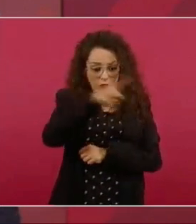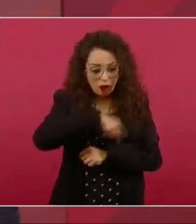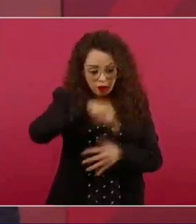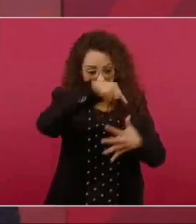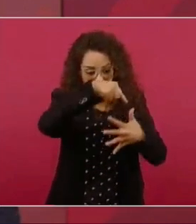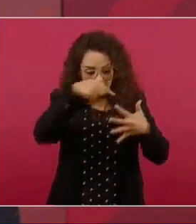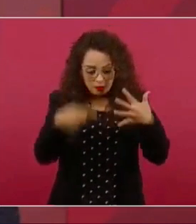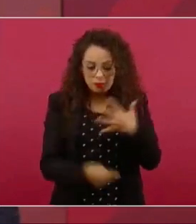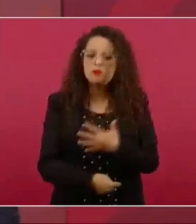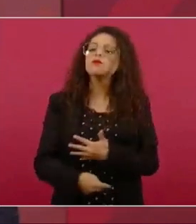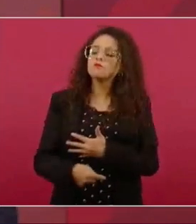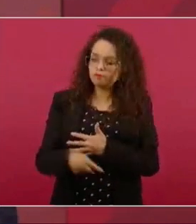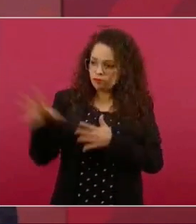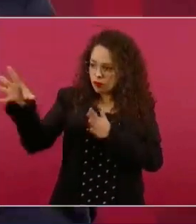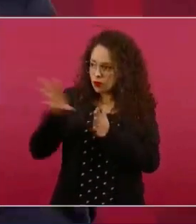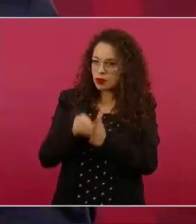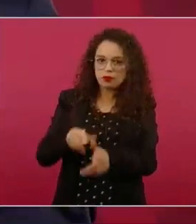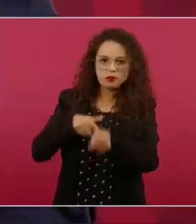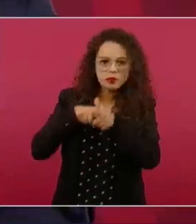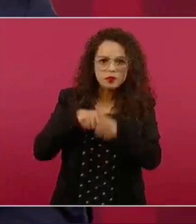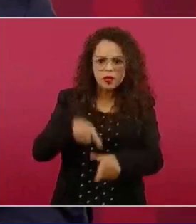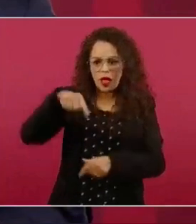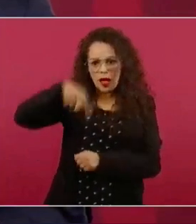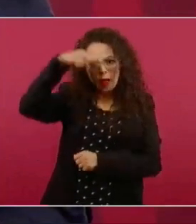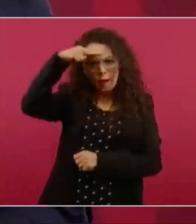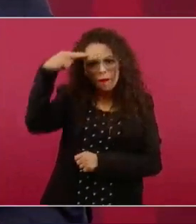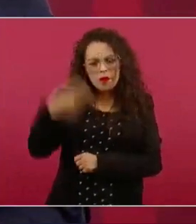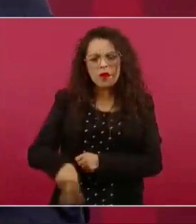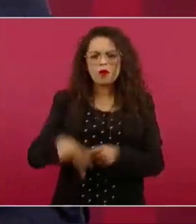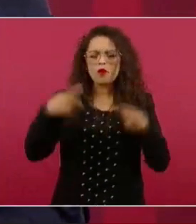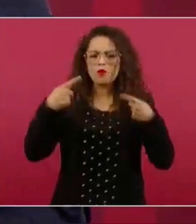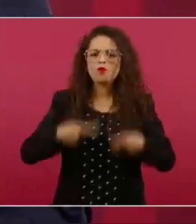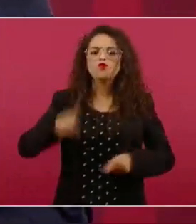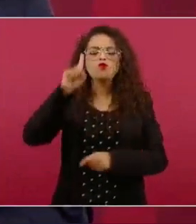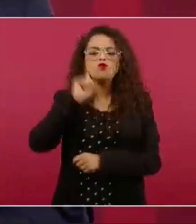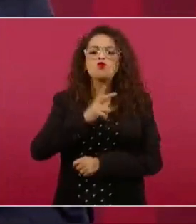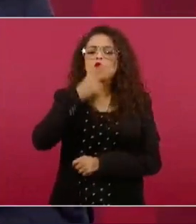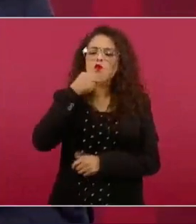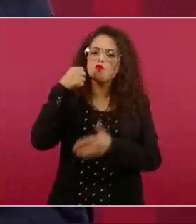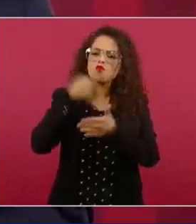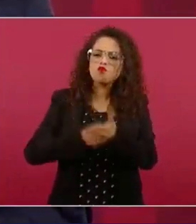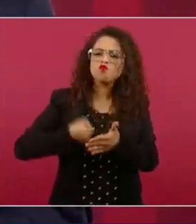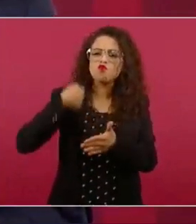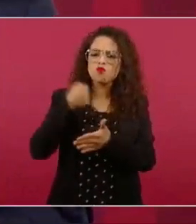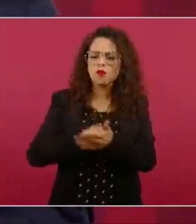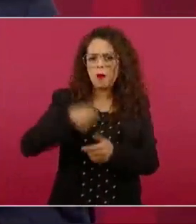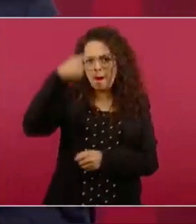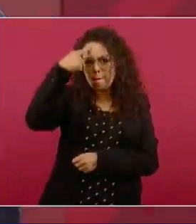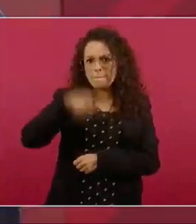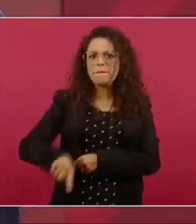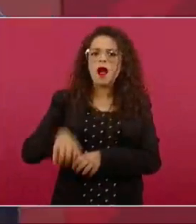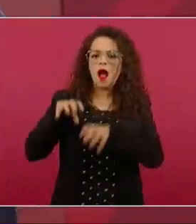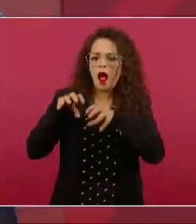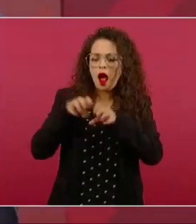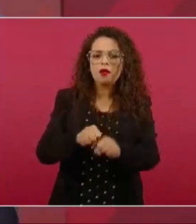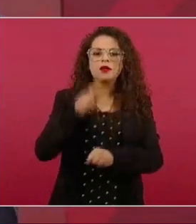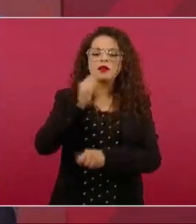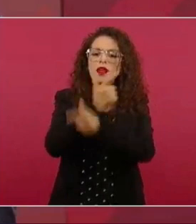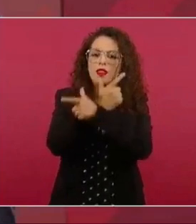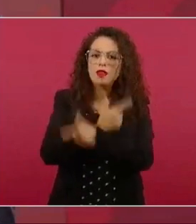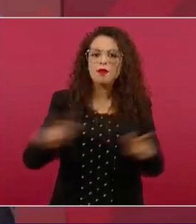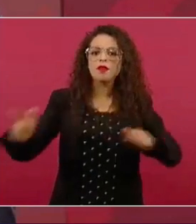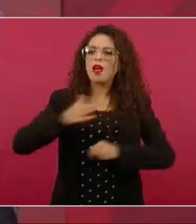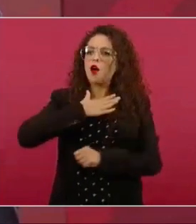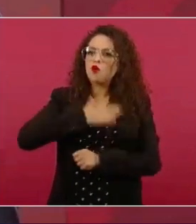de las mujeres, de los hombres que lucharon en México por la libertad, por la justicia, por la democracia,